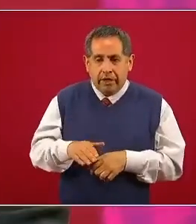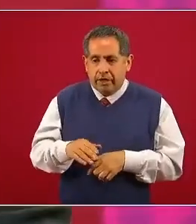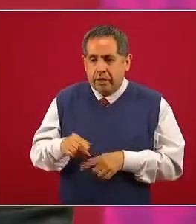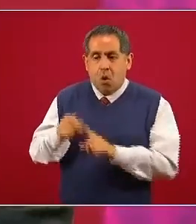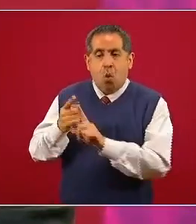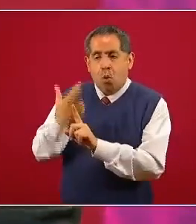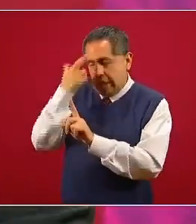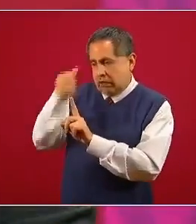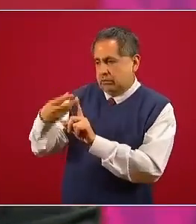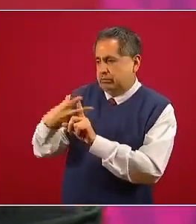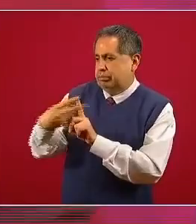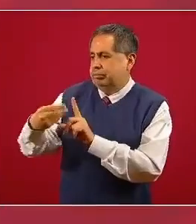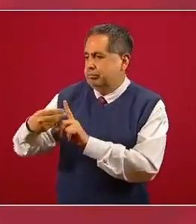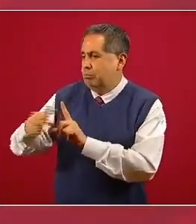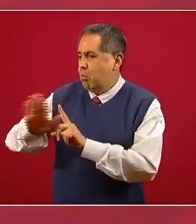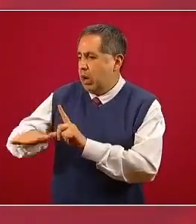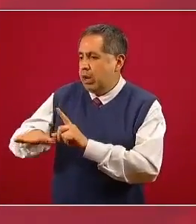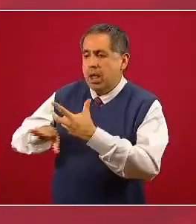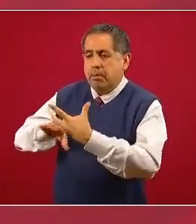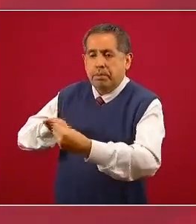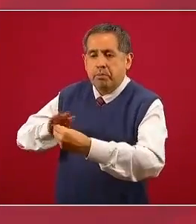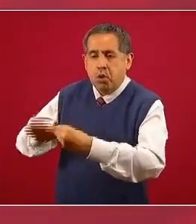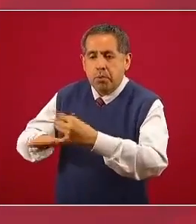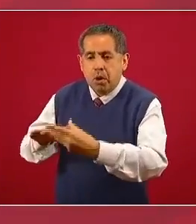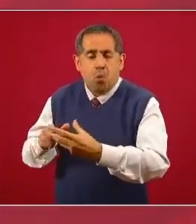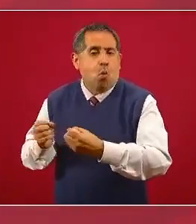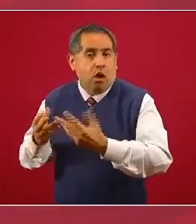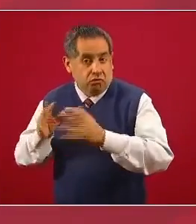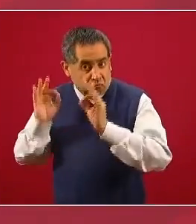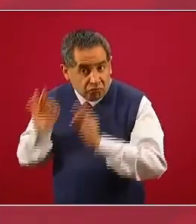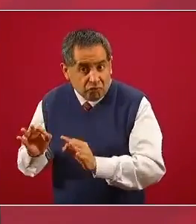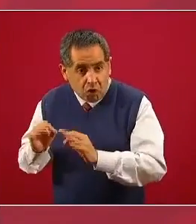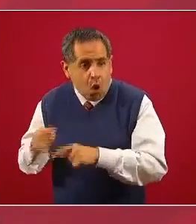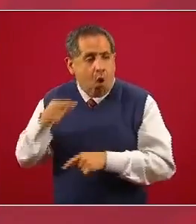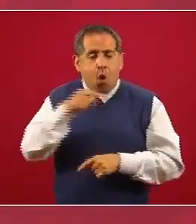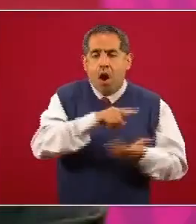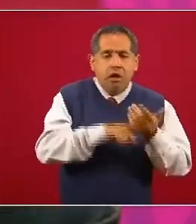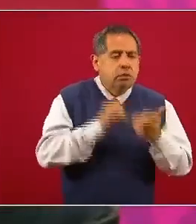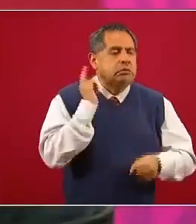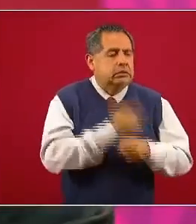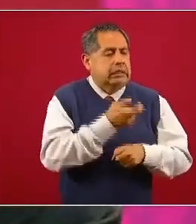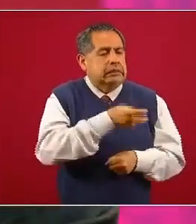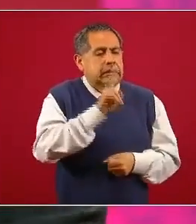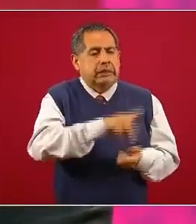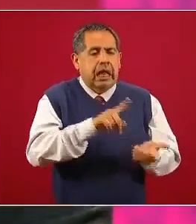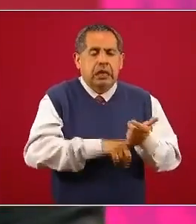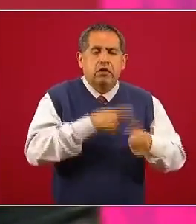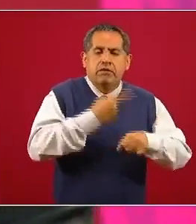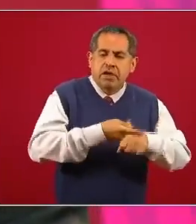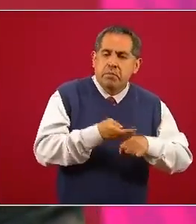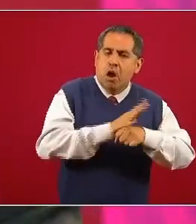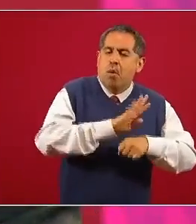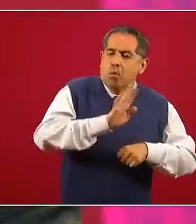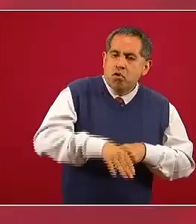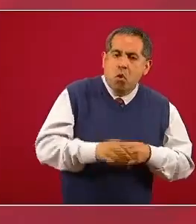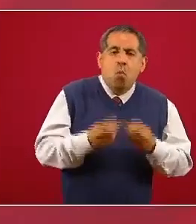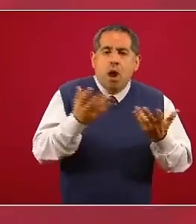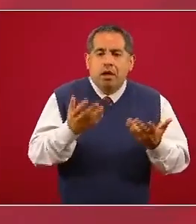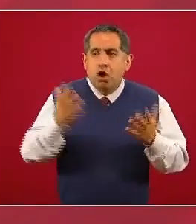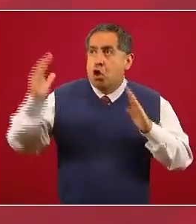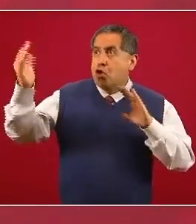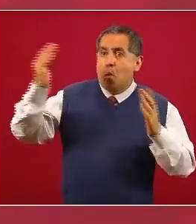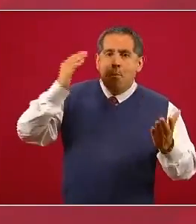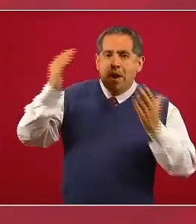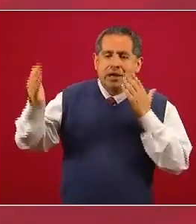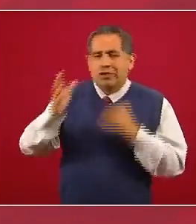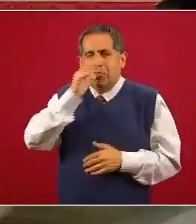una causa, entre aquellas que tienen un diagnóstico de esa causa, resulta en comparaciones que no se pueden